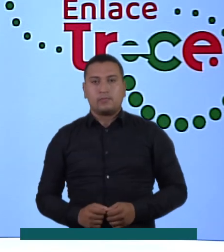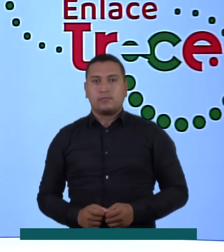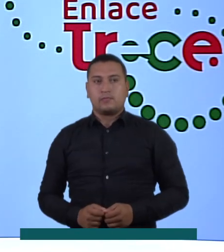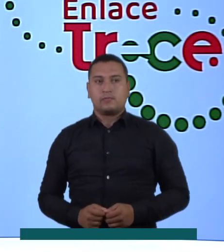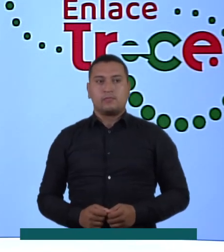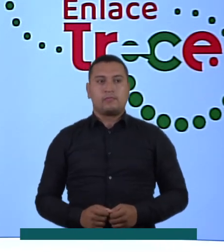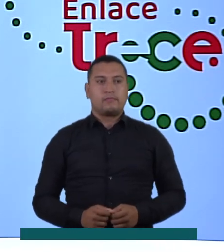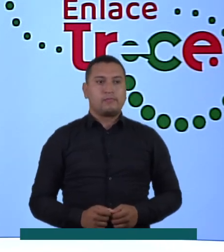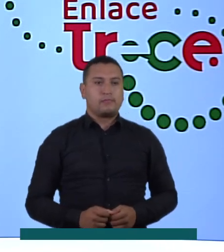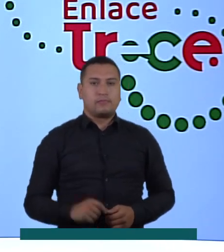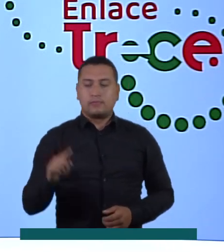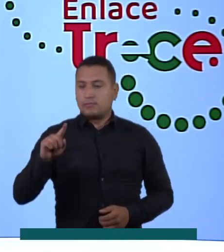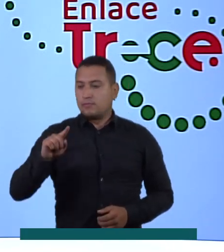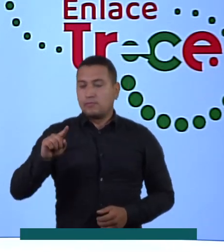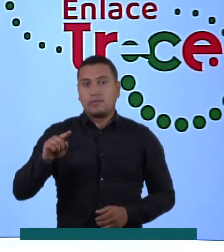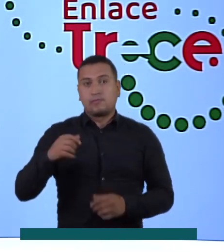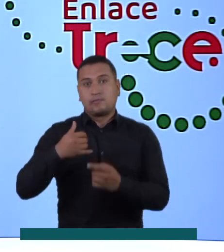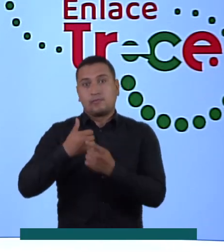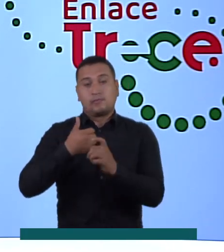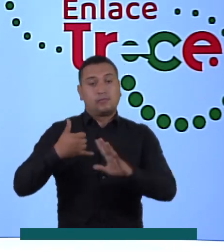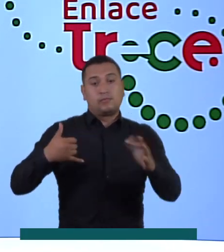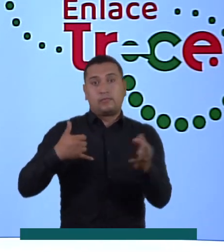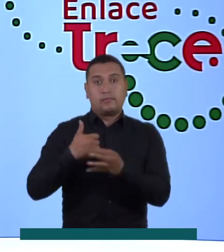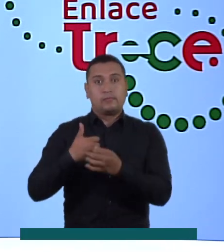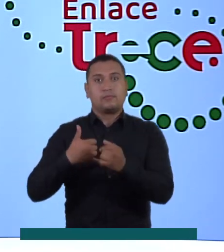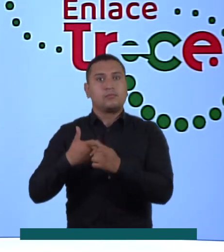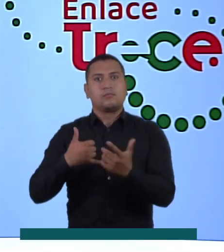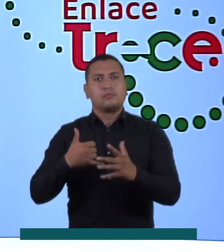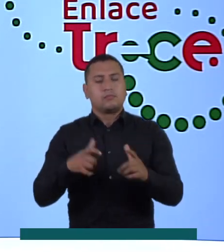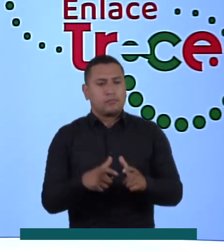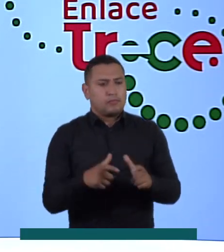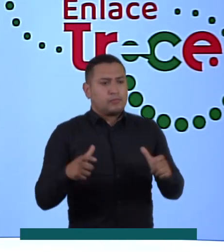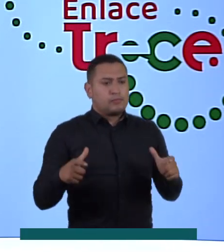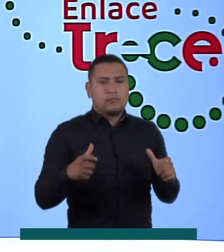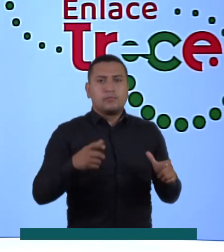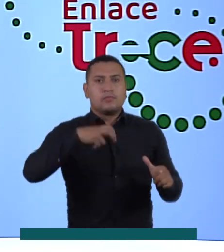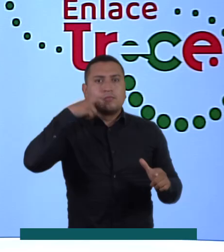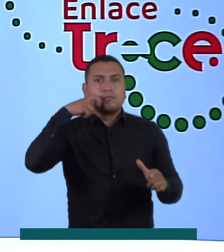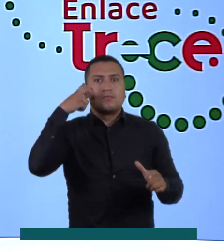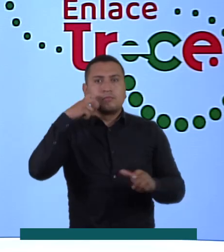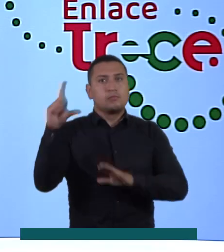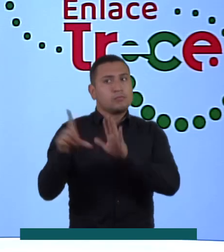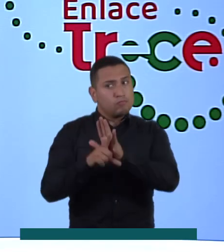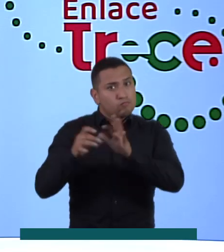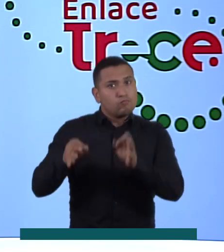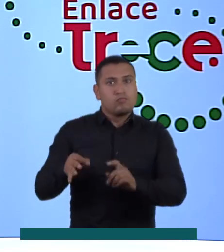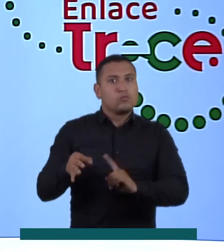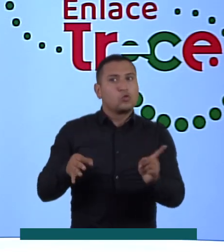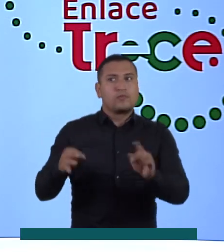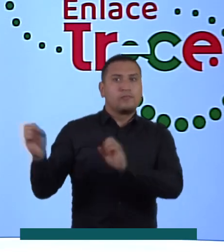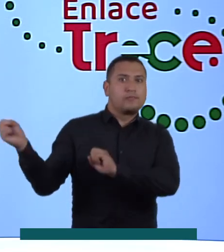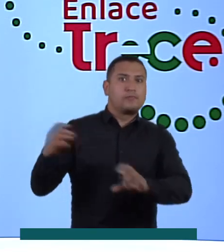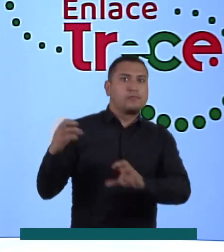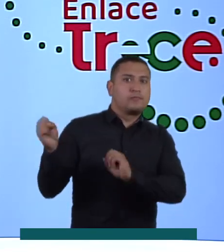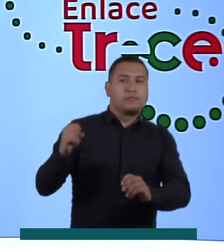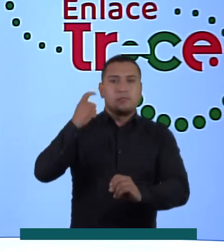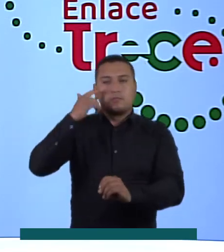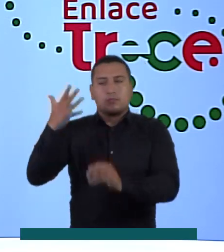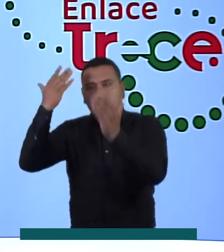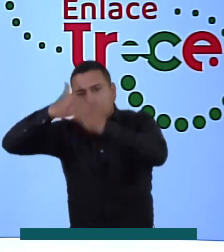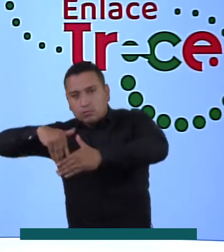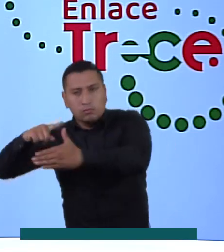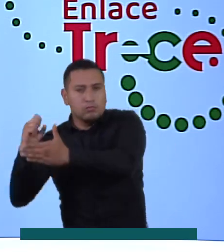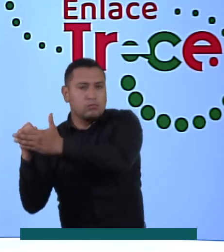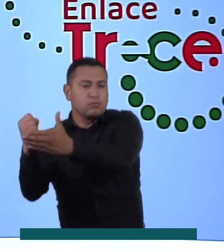Hay alerta en San José del Guaviare por el incremento de carne ilegal que ha llegado a la región proveniente de mataderos clandestinos. Consumir este tipo de